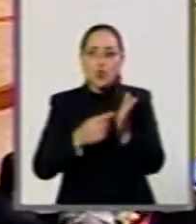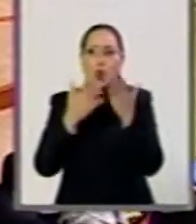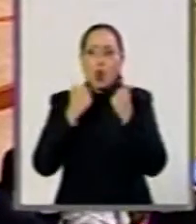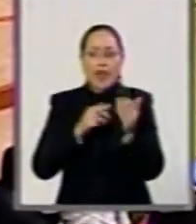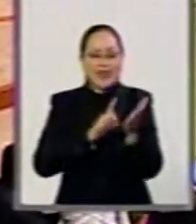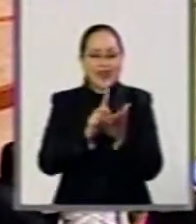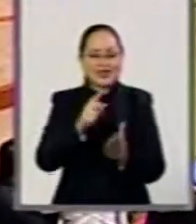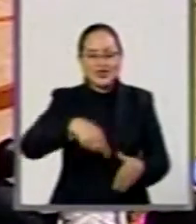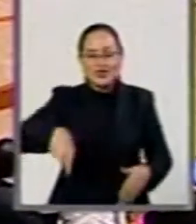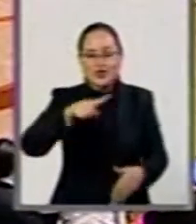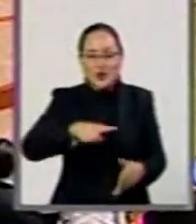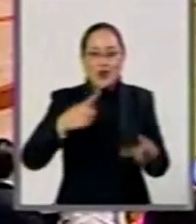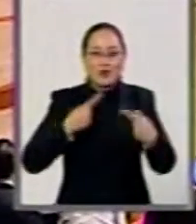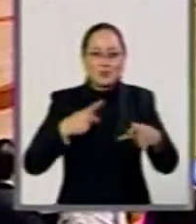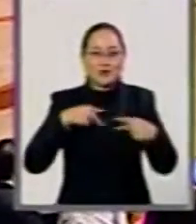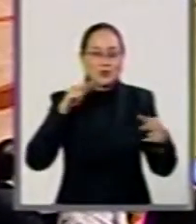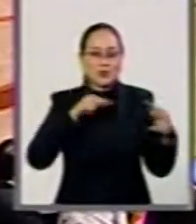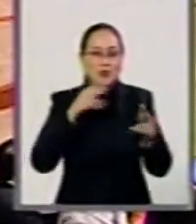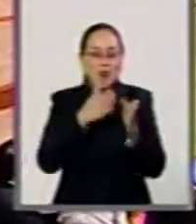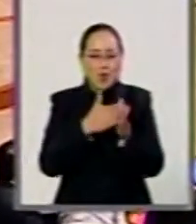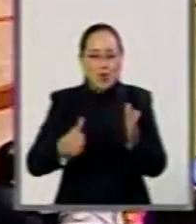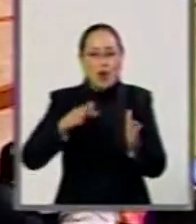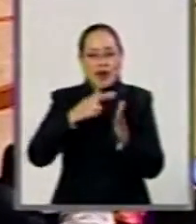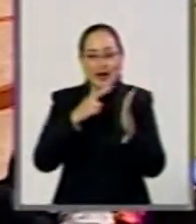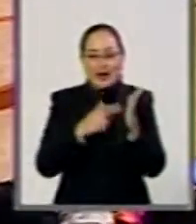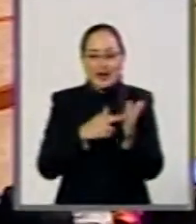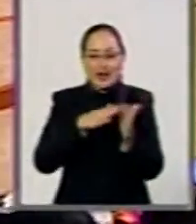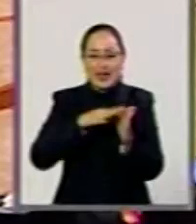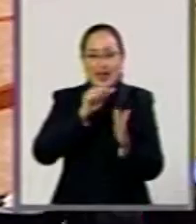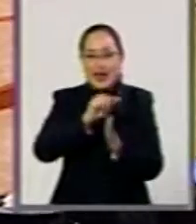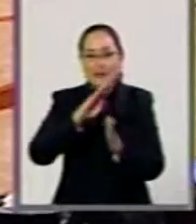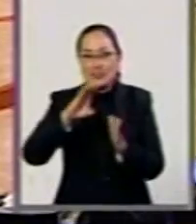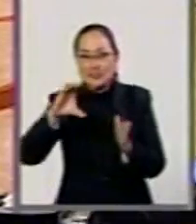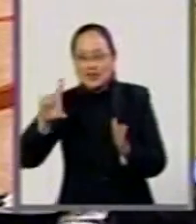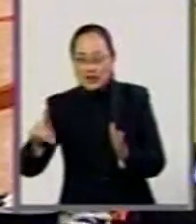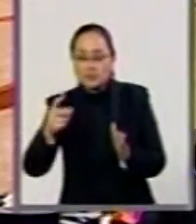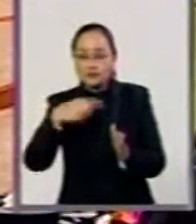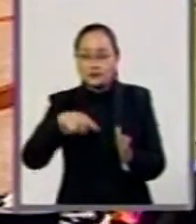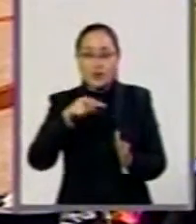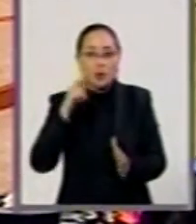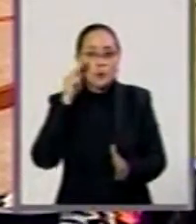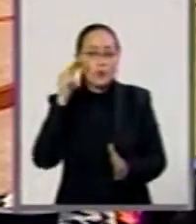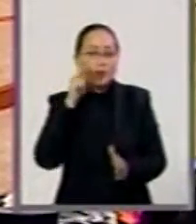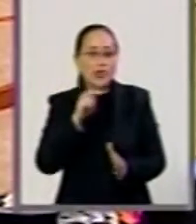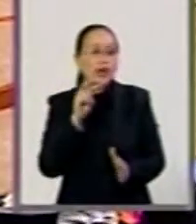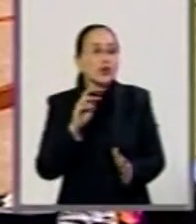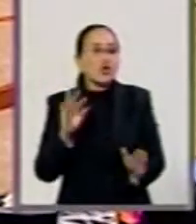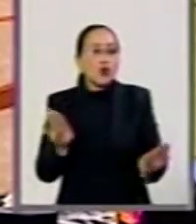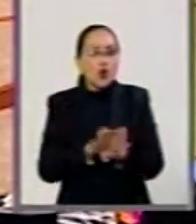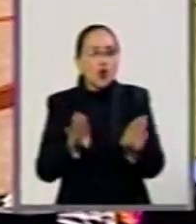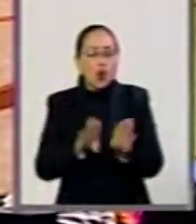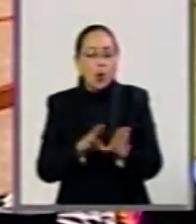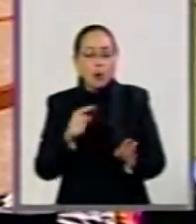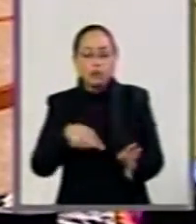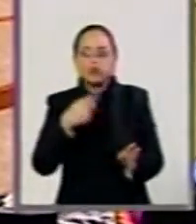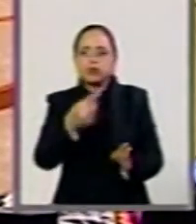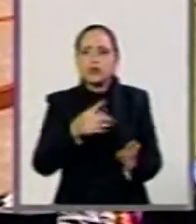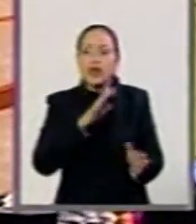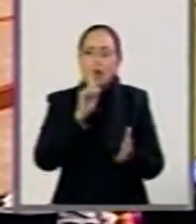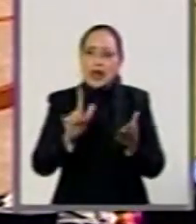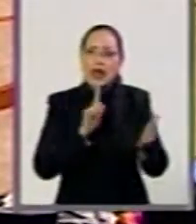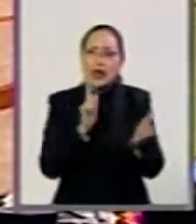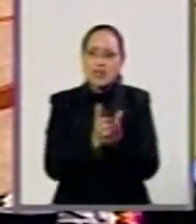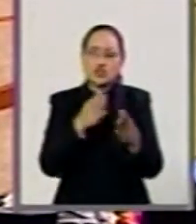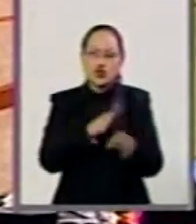Todos ustedes lo saben, porque ustedes, si se acuerdan, dieron nacimiento al IFT, dieron nacimiento a la Ley General